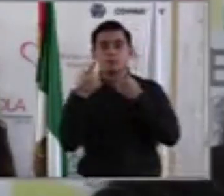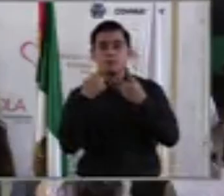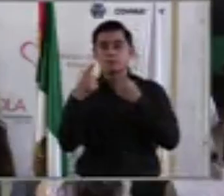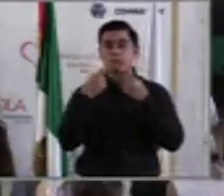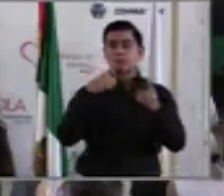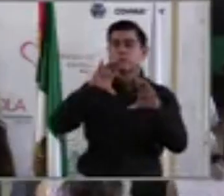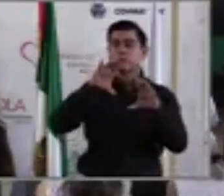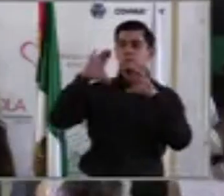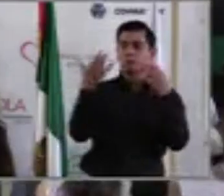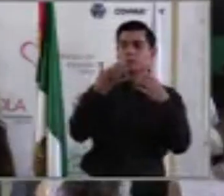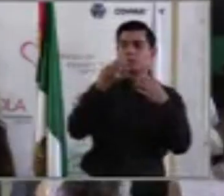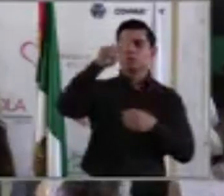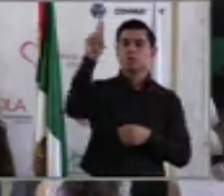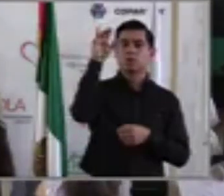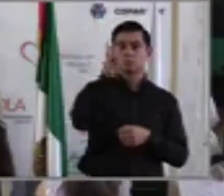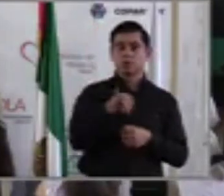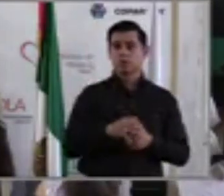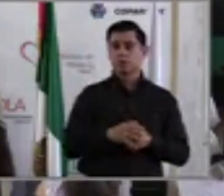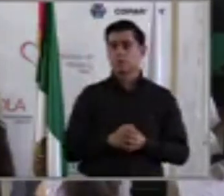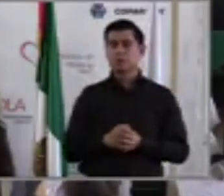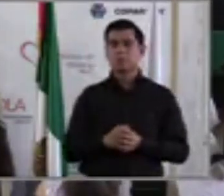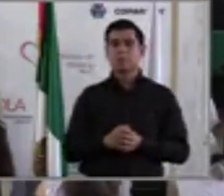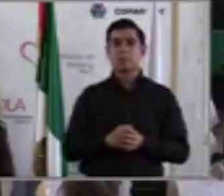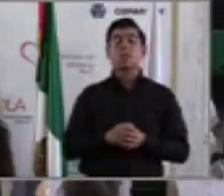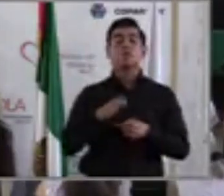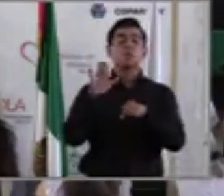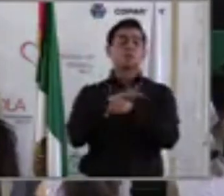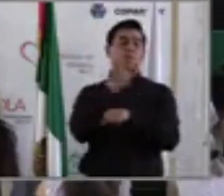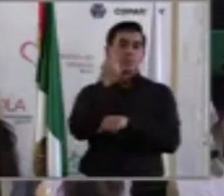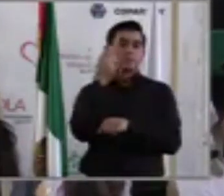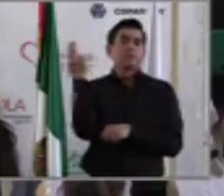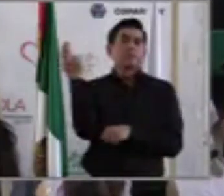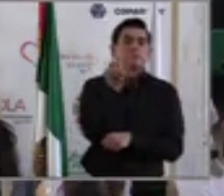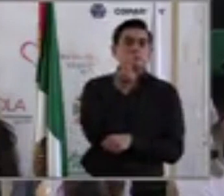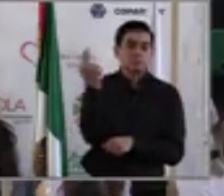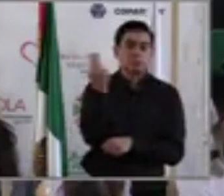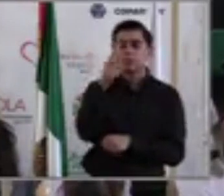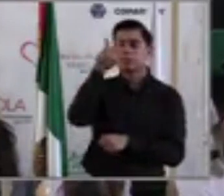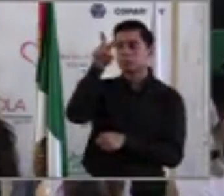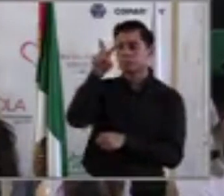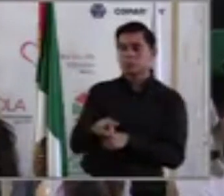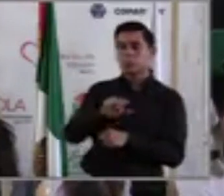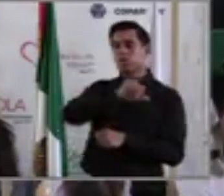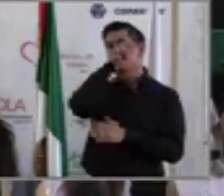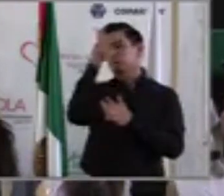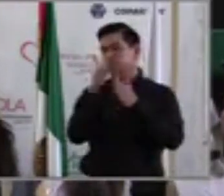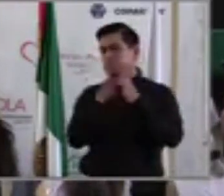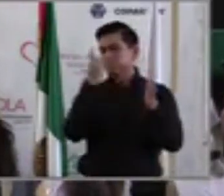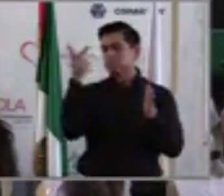la comunidad estudiantil de la UIC, porque necesitamos reconstruir esta ciudad.